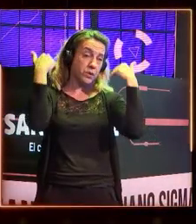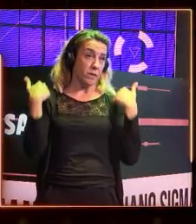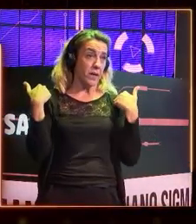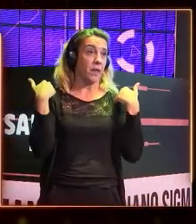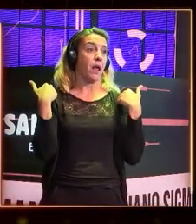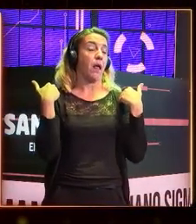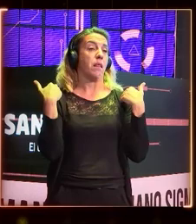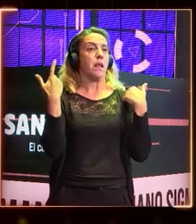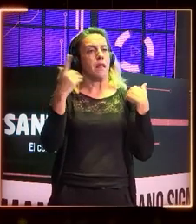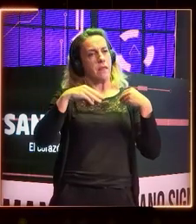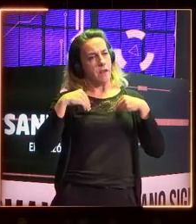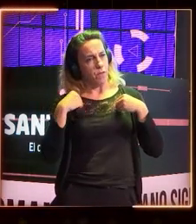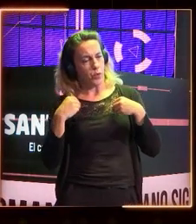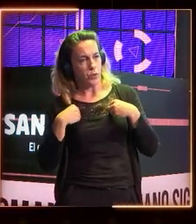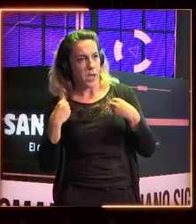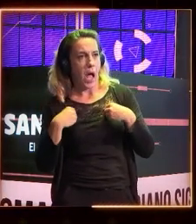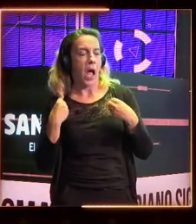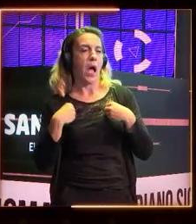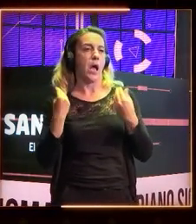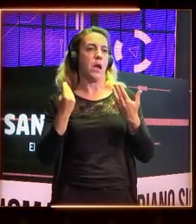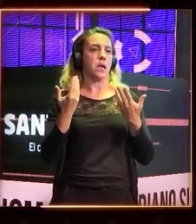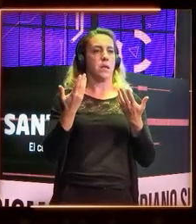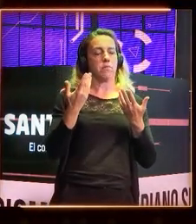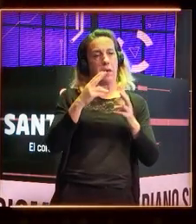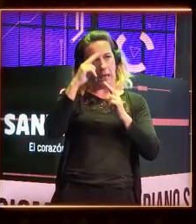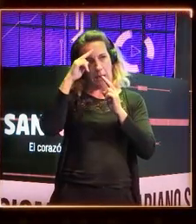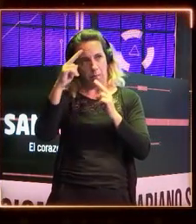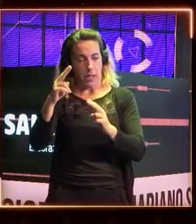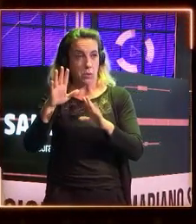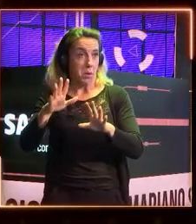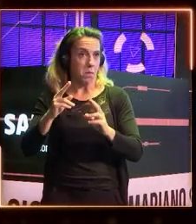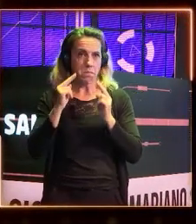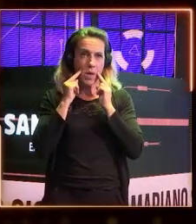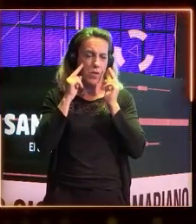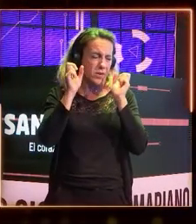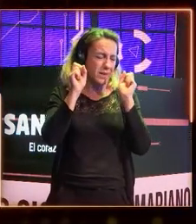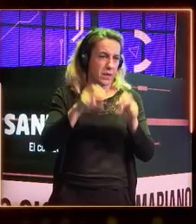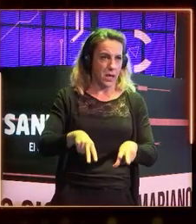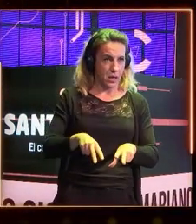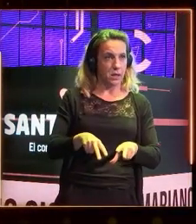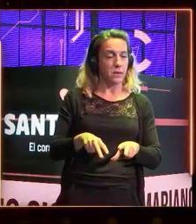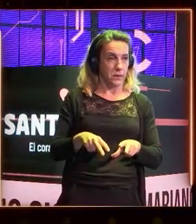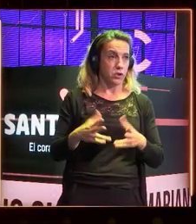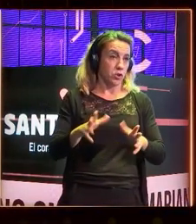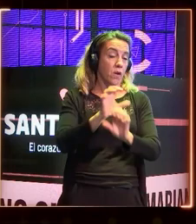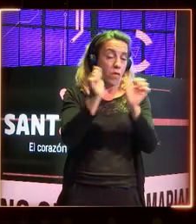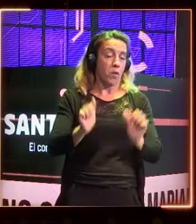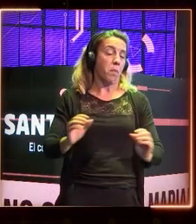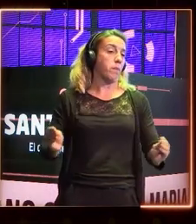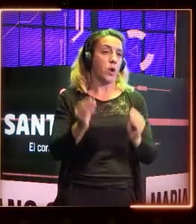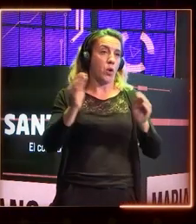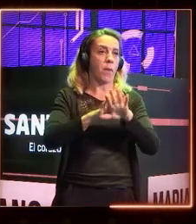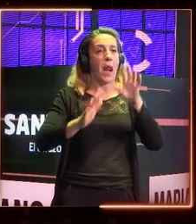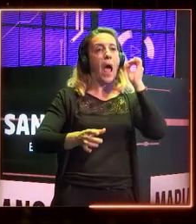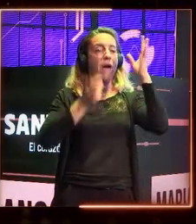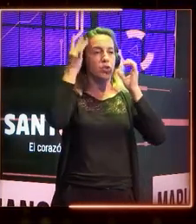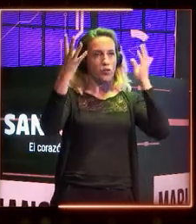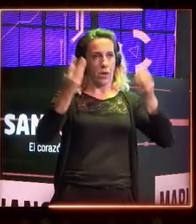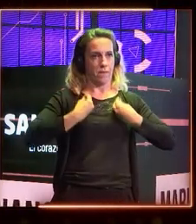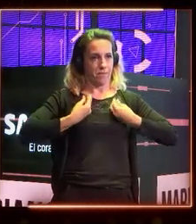disfrutándolo con respeto pero sin pánico sin vértigo creo que es la mejor manera de vivir esta Aventura